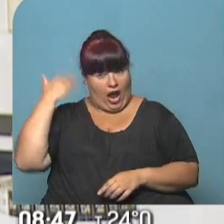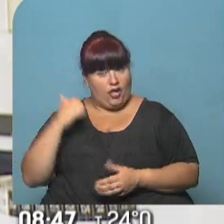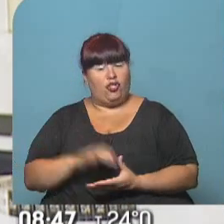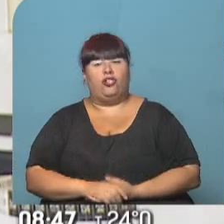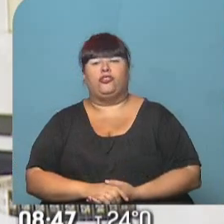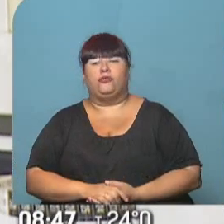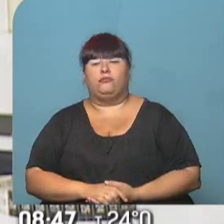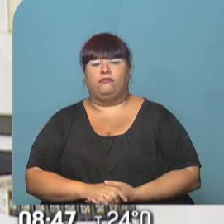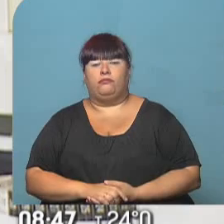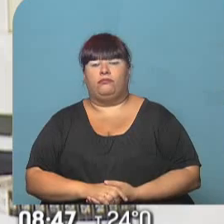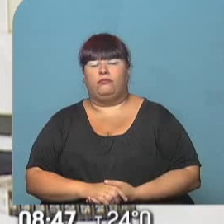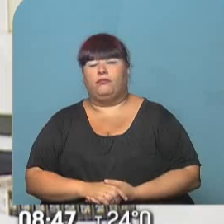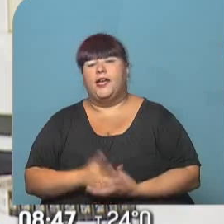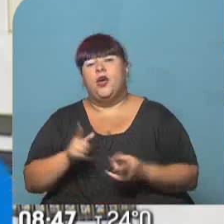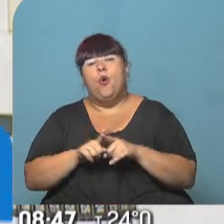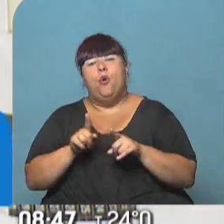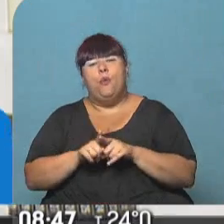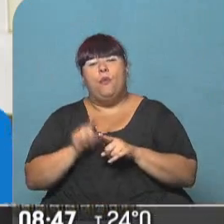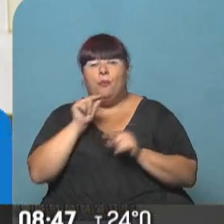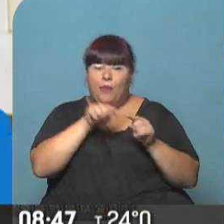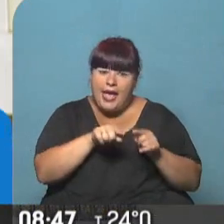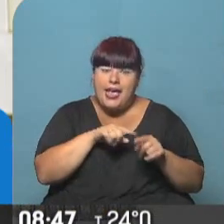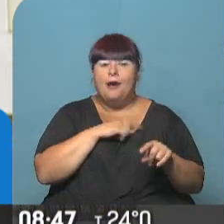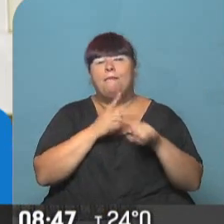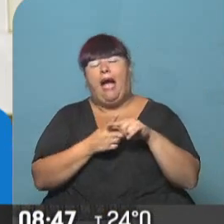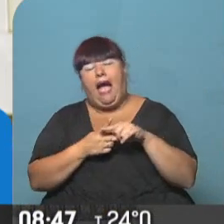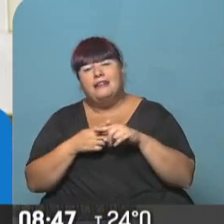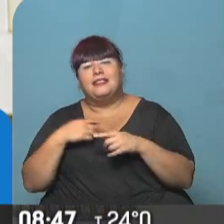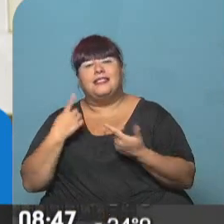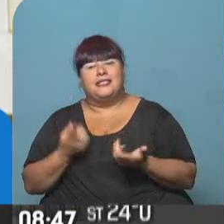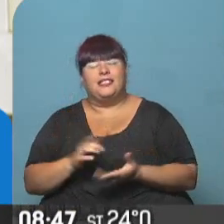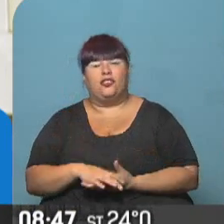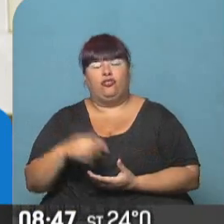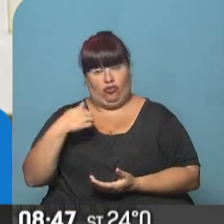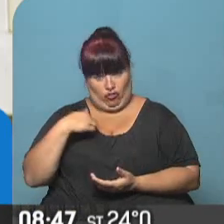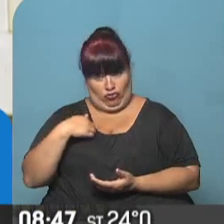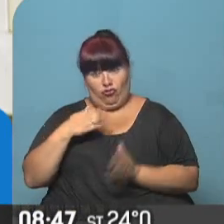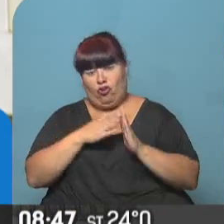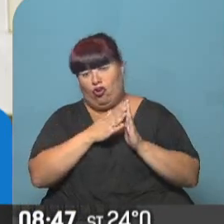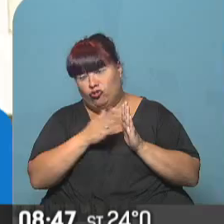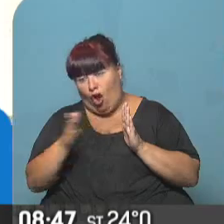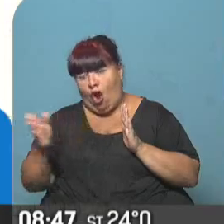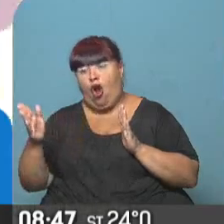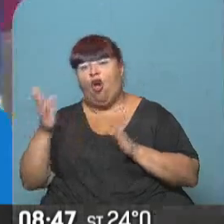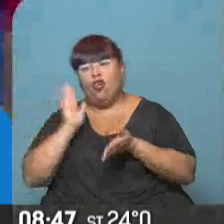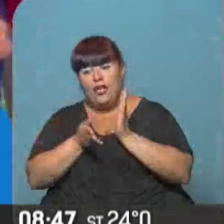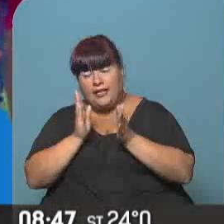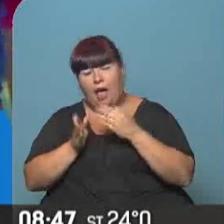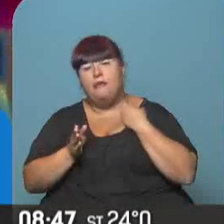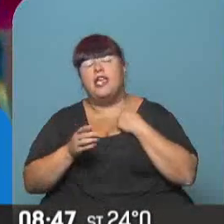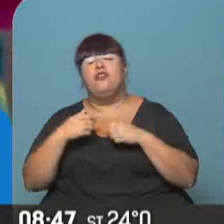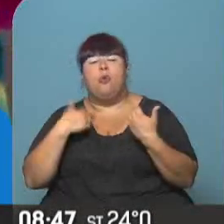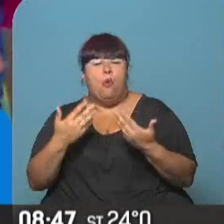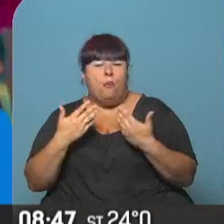y un poco por eso, otro poco porque yo pasé todo el proceso, tenía